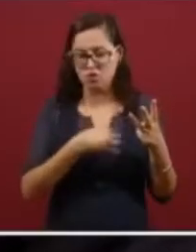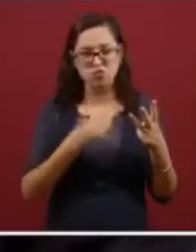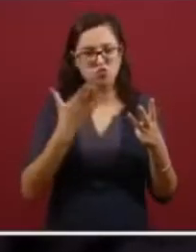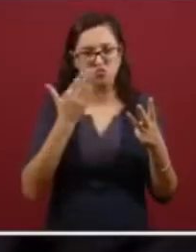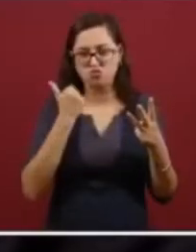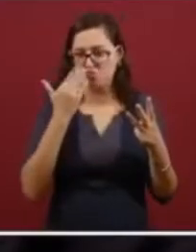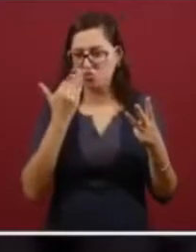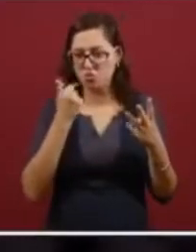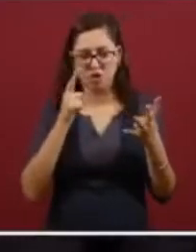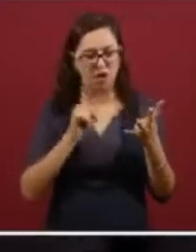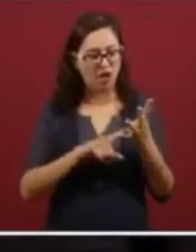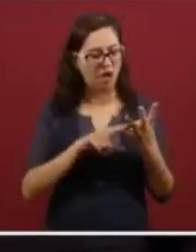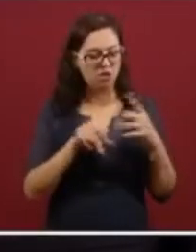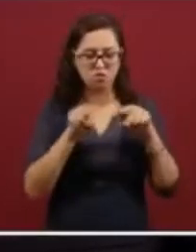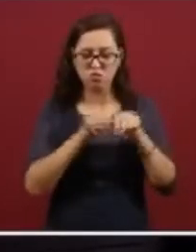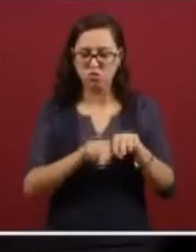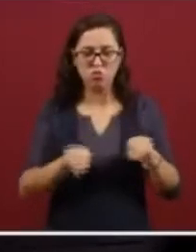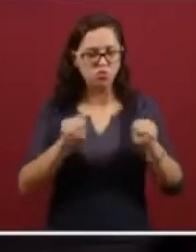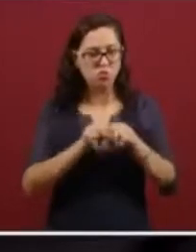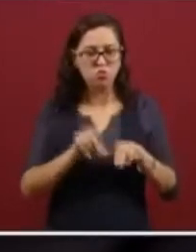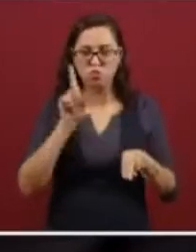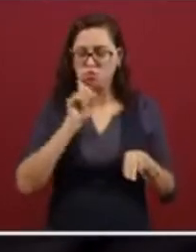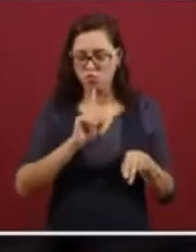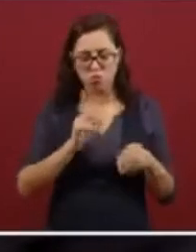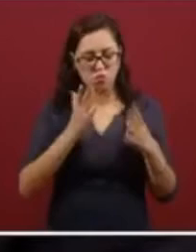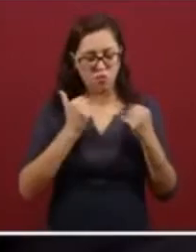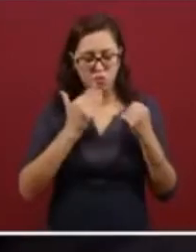no tengo nueras.